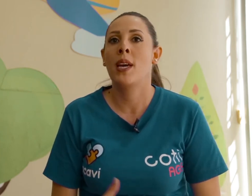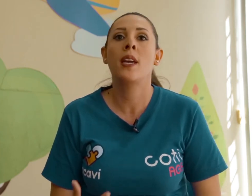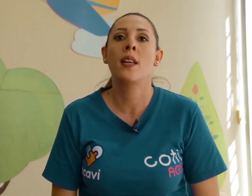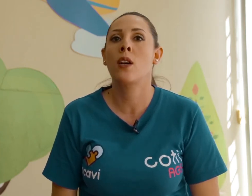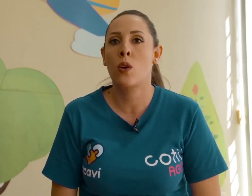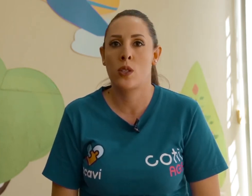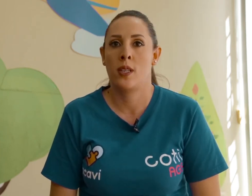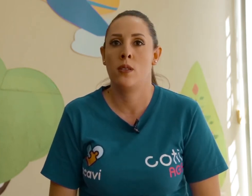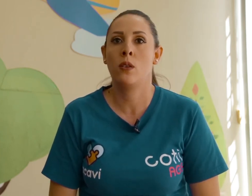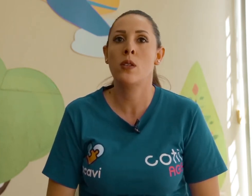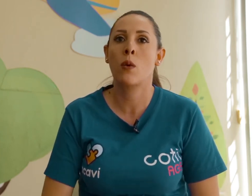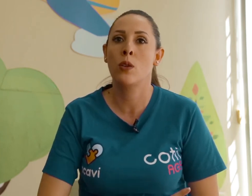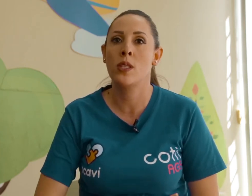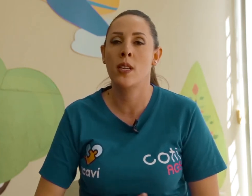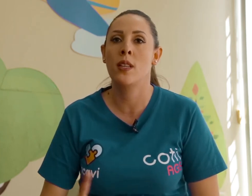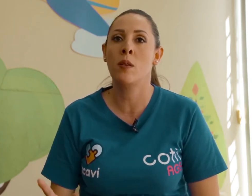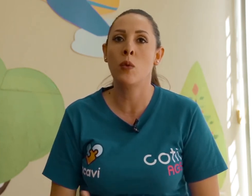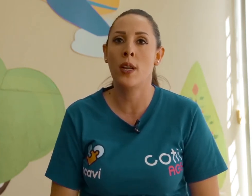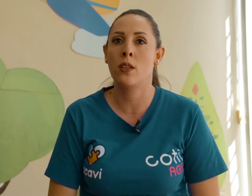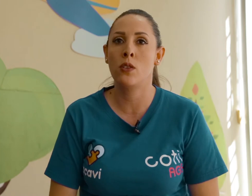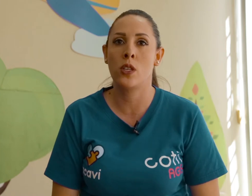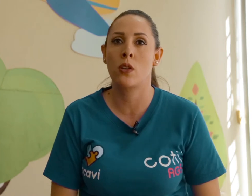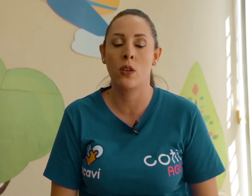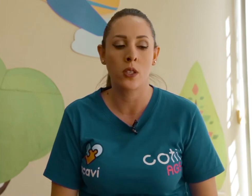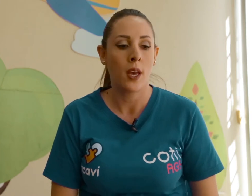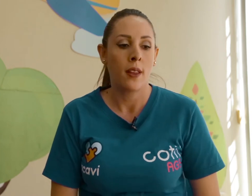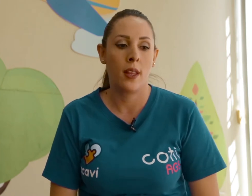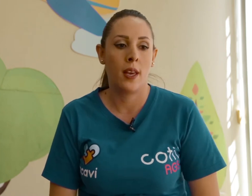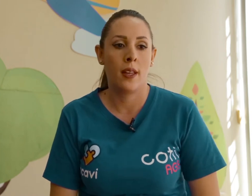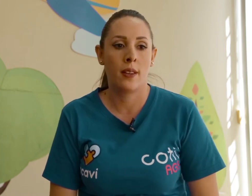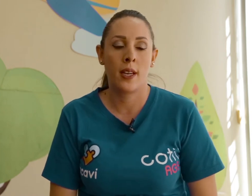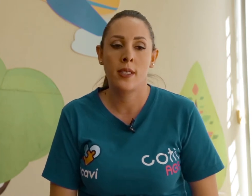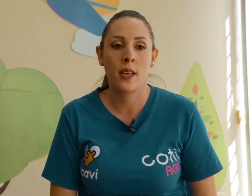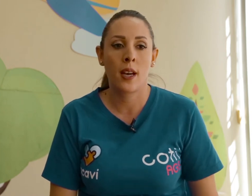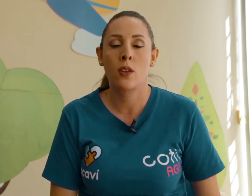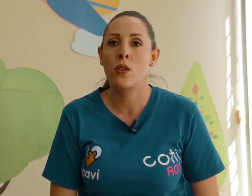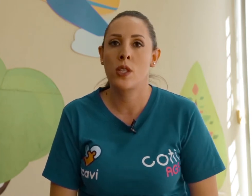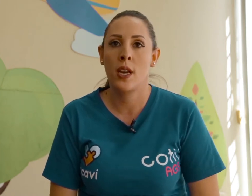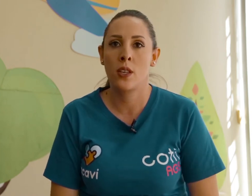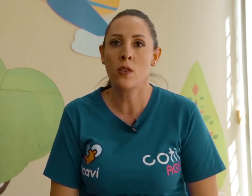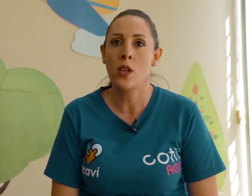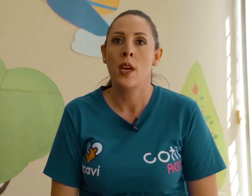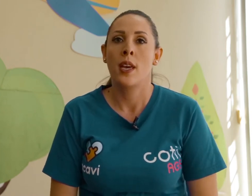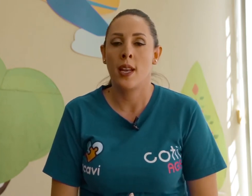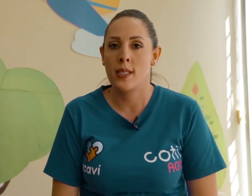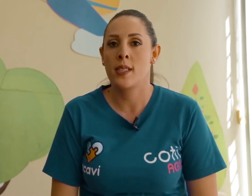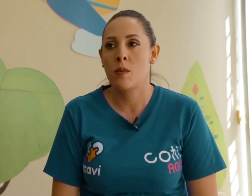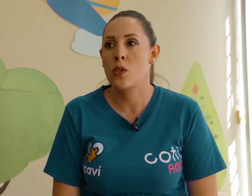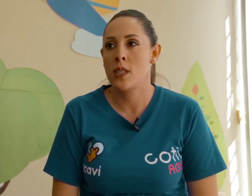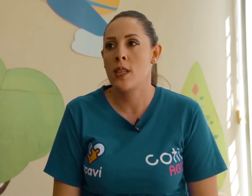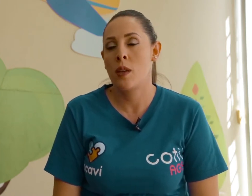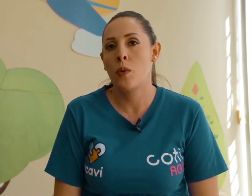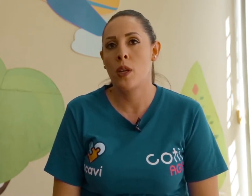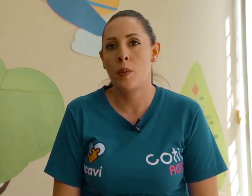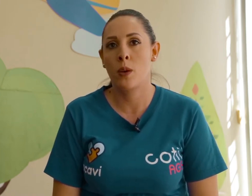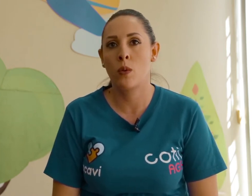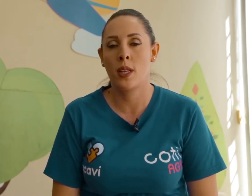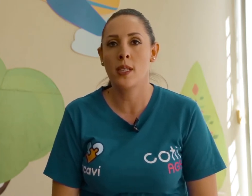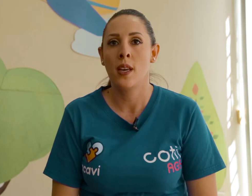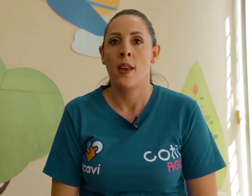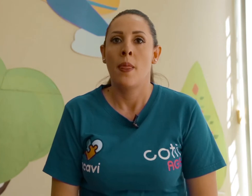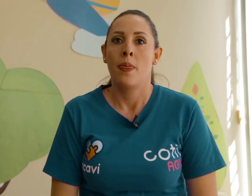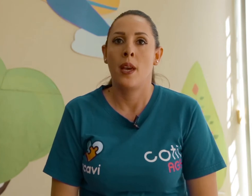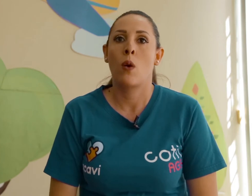imaginan cosas cuando están deambulando chicos de 13 14 años que les hacemos este tipo de